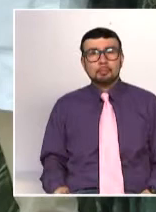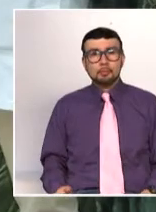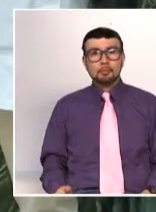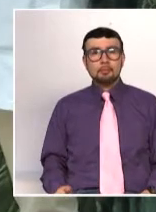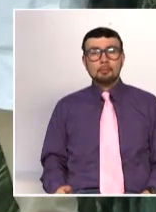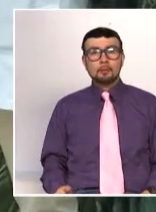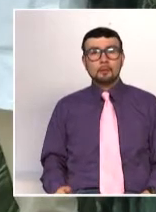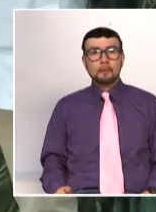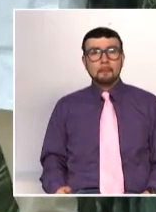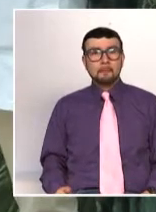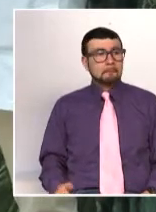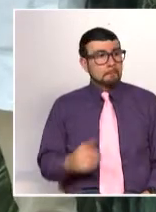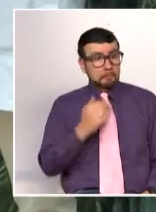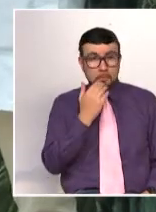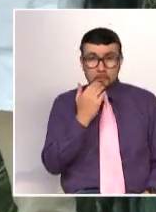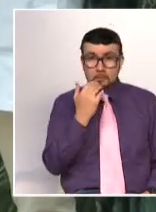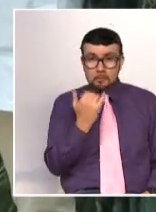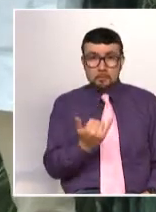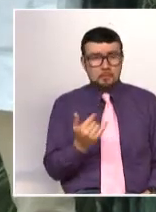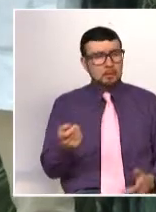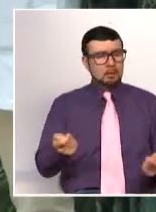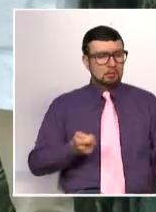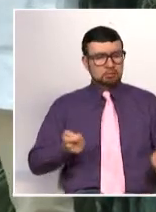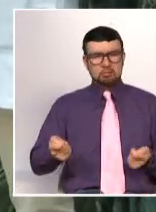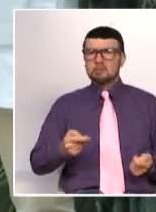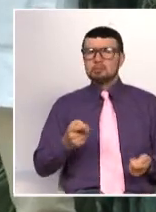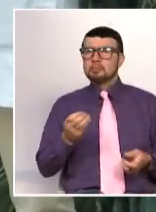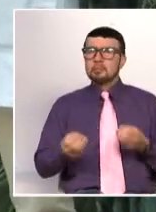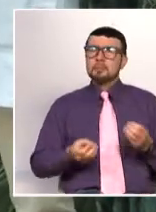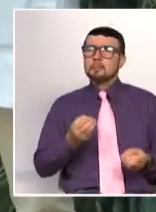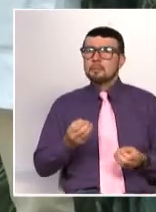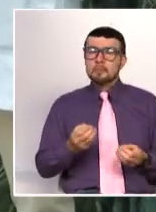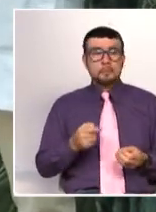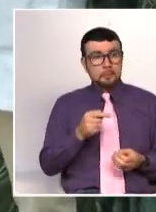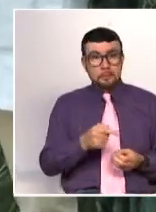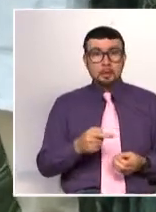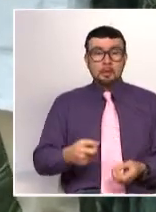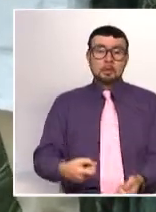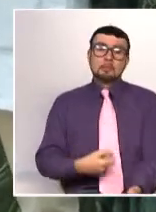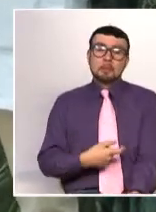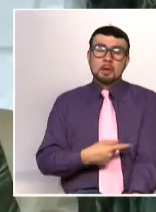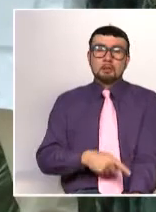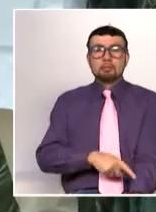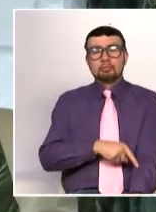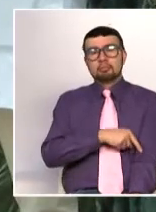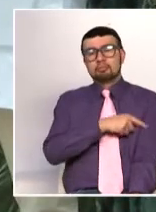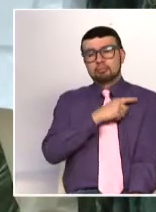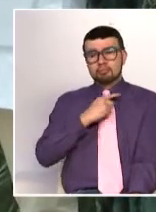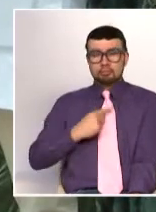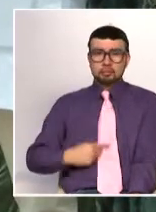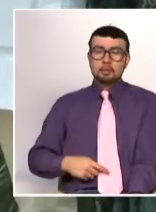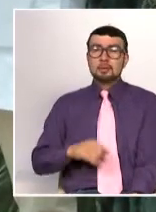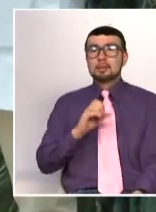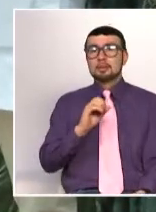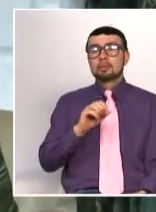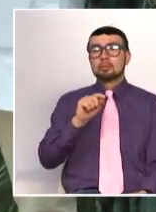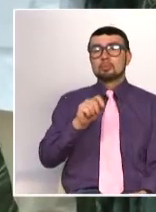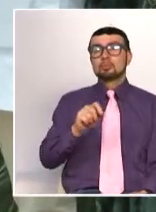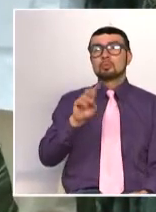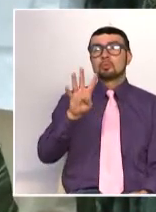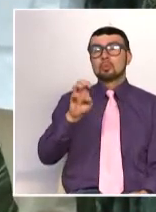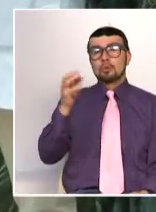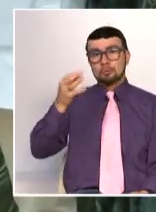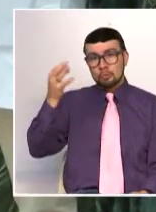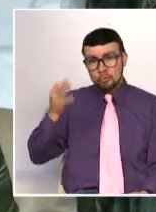lo que se utiliza es el suero la solución salina normal al 0.9 por ciento siempre se requiere